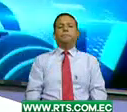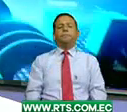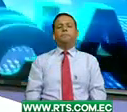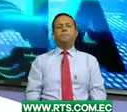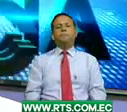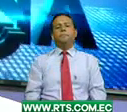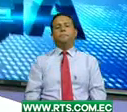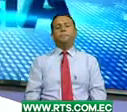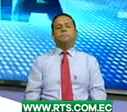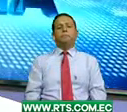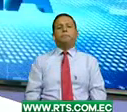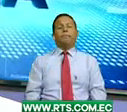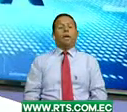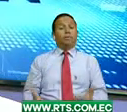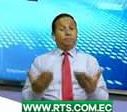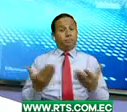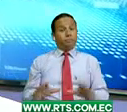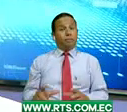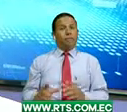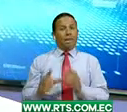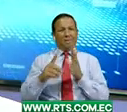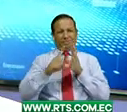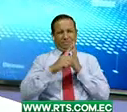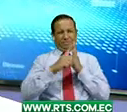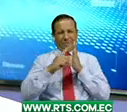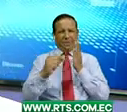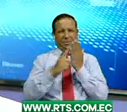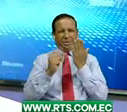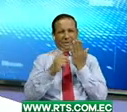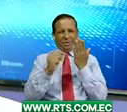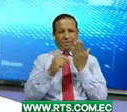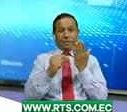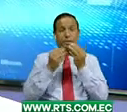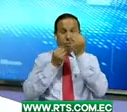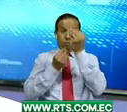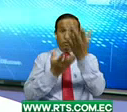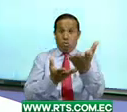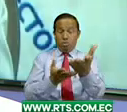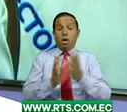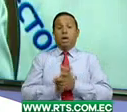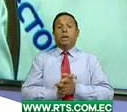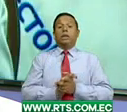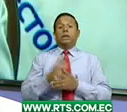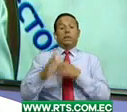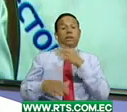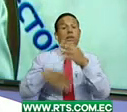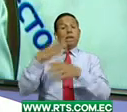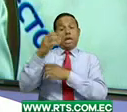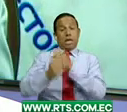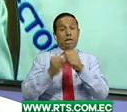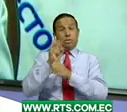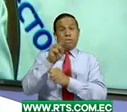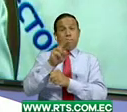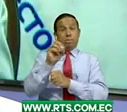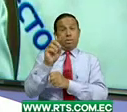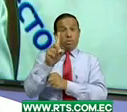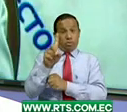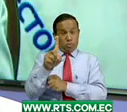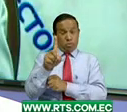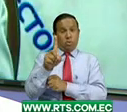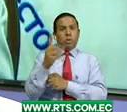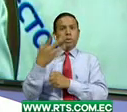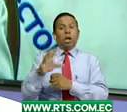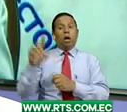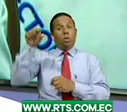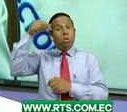Mediante un comunicado, el Ministerio de Finanzas aclaró que para las elecciones de 2021, el Gobierno Nacional garantizará